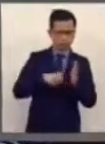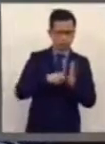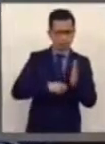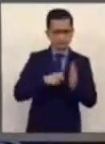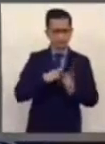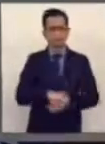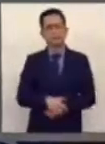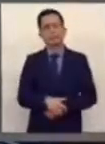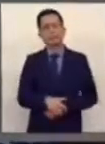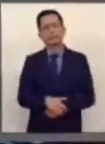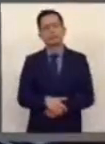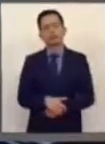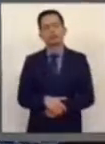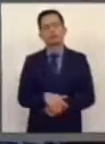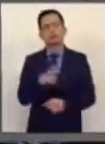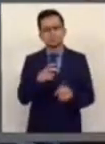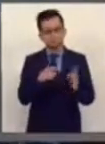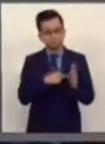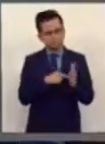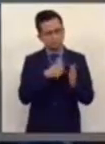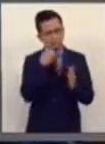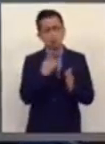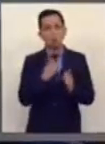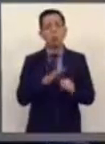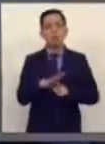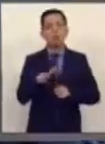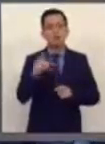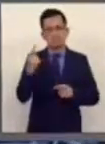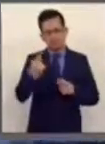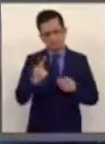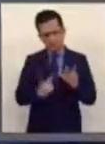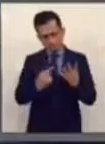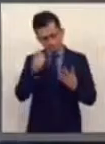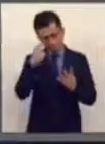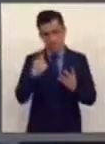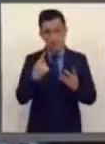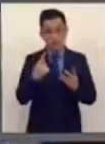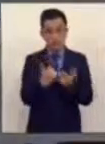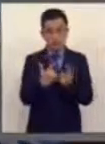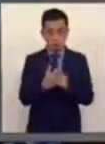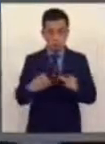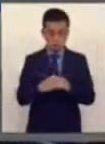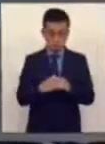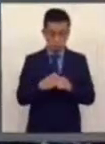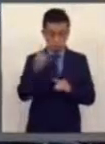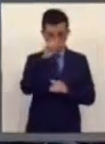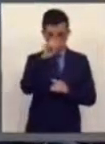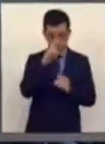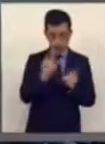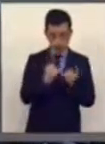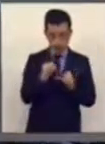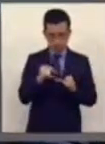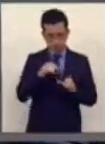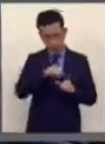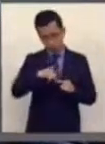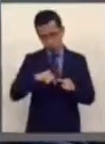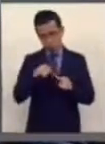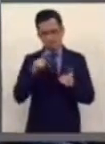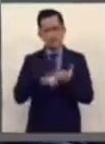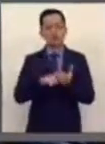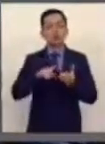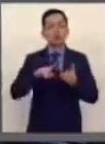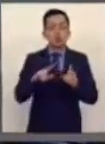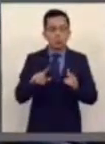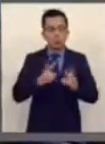que establecen los requisitos que deben cumplir los consejeros independientes que formarán parte del Consejo